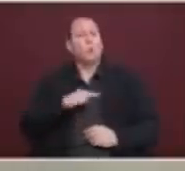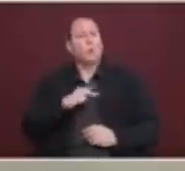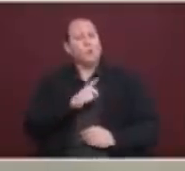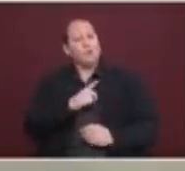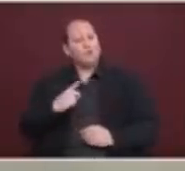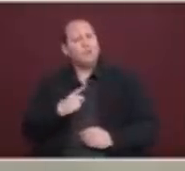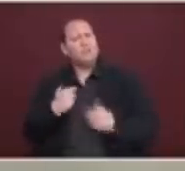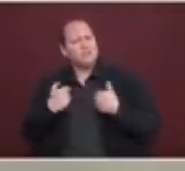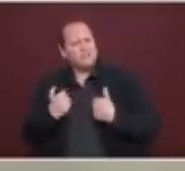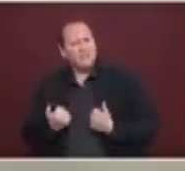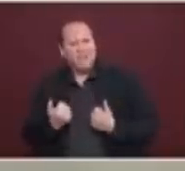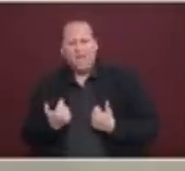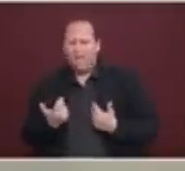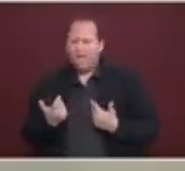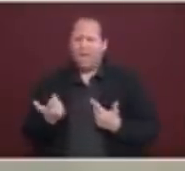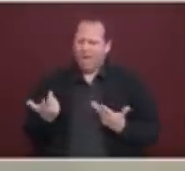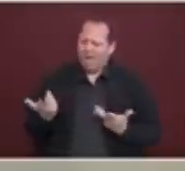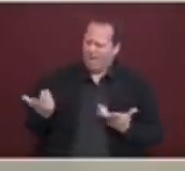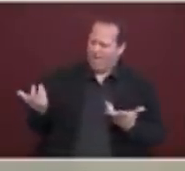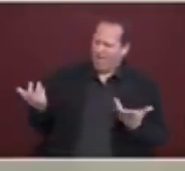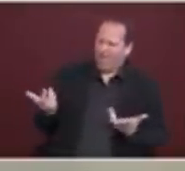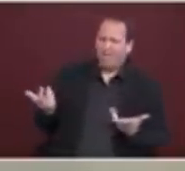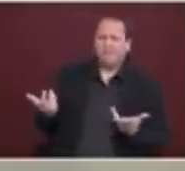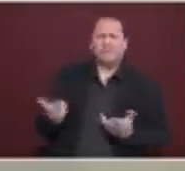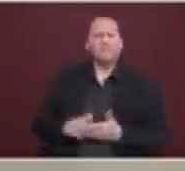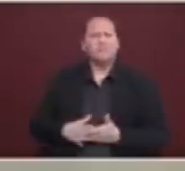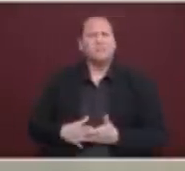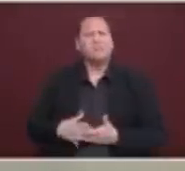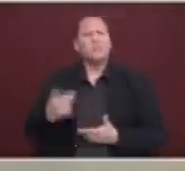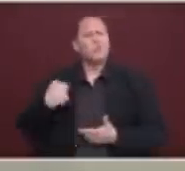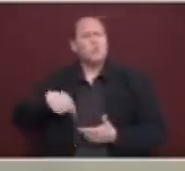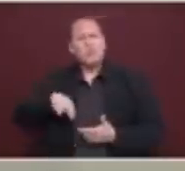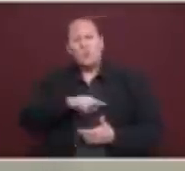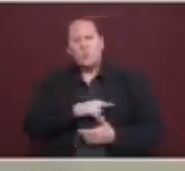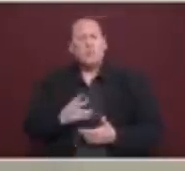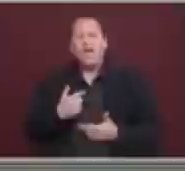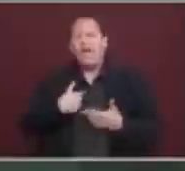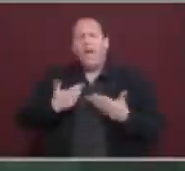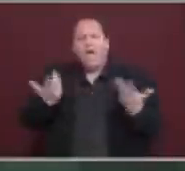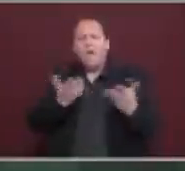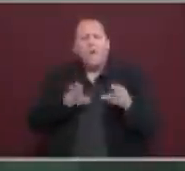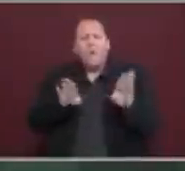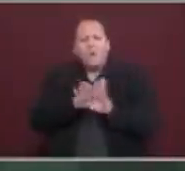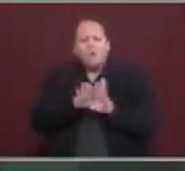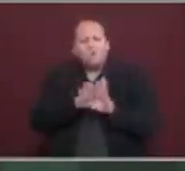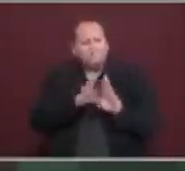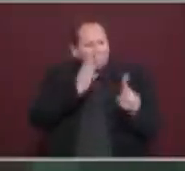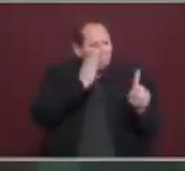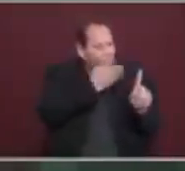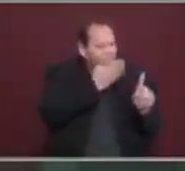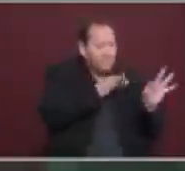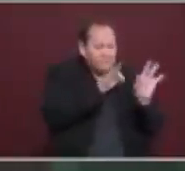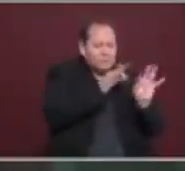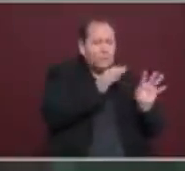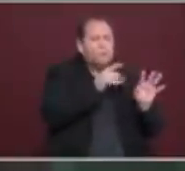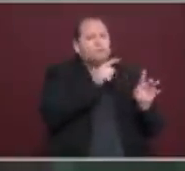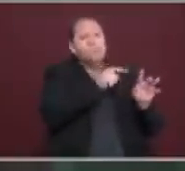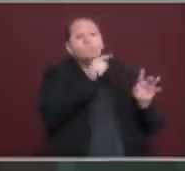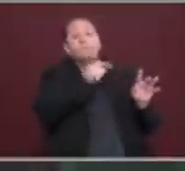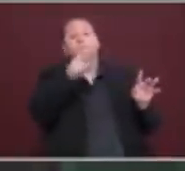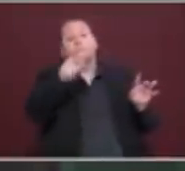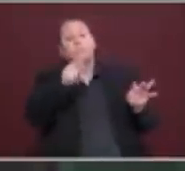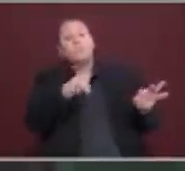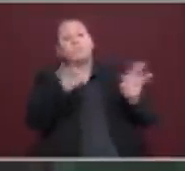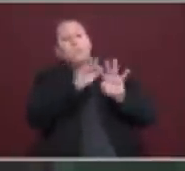que vamos a reiniciar que se tiene que hacer priorizar de acuerdo